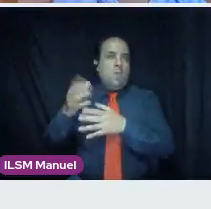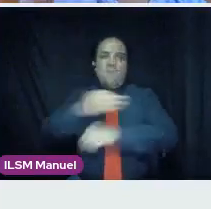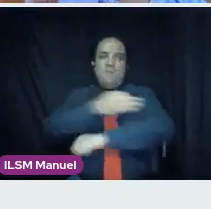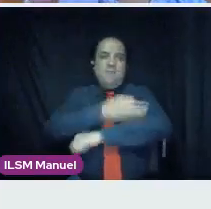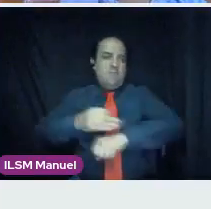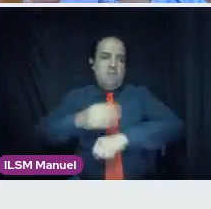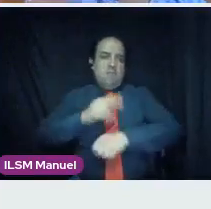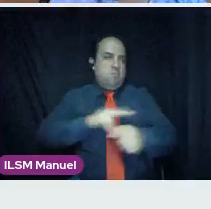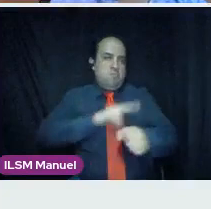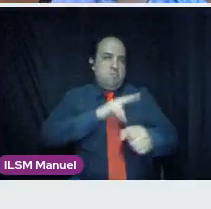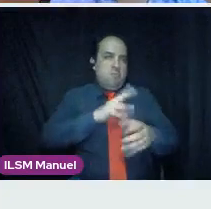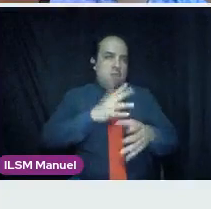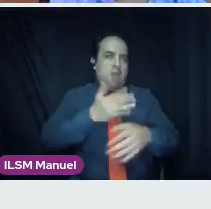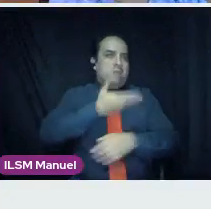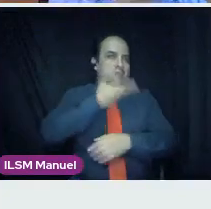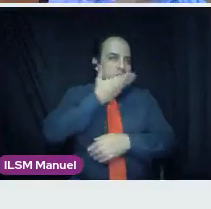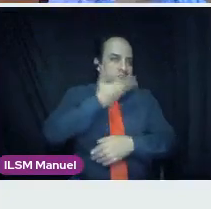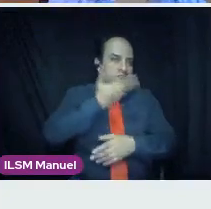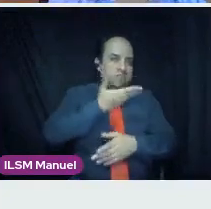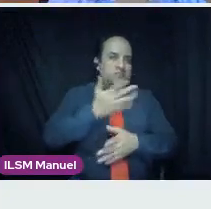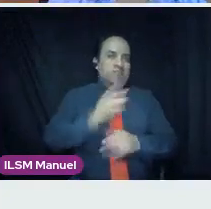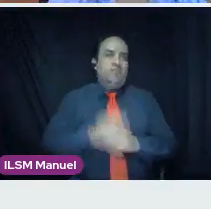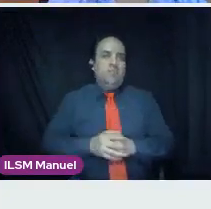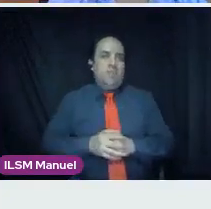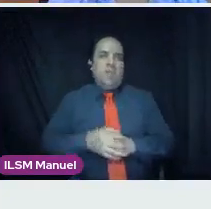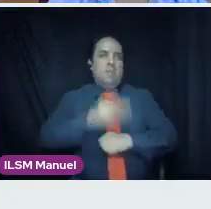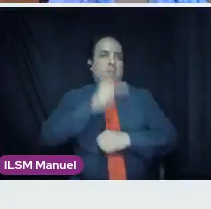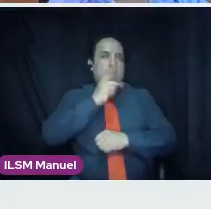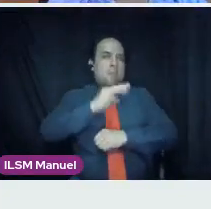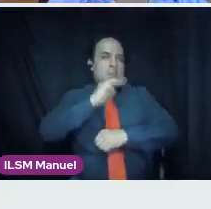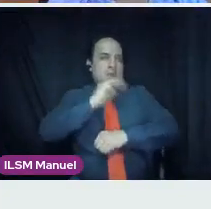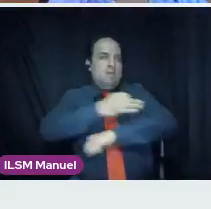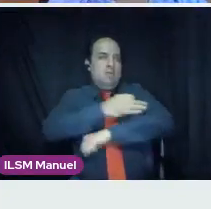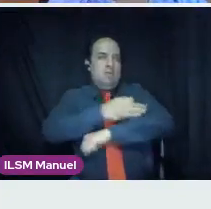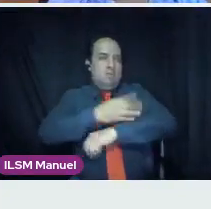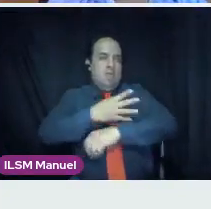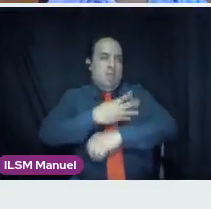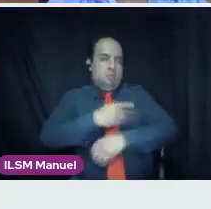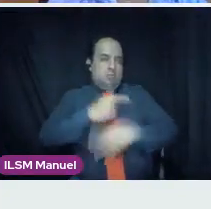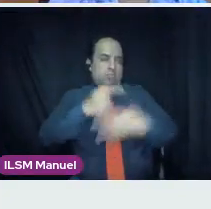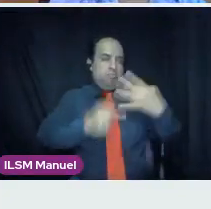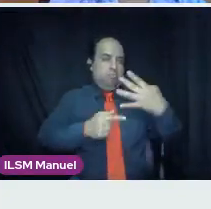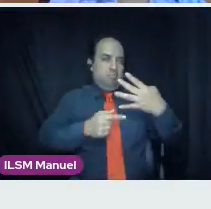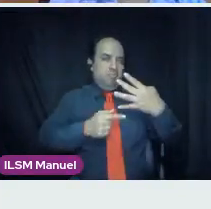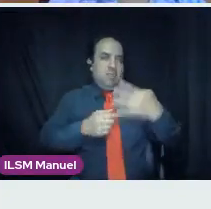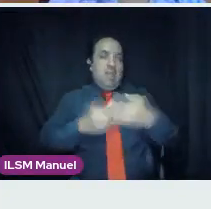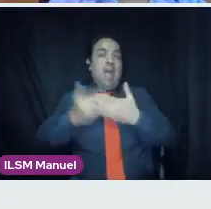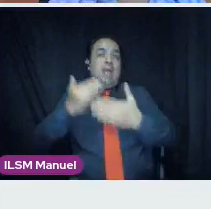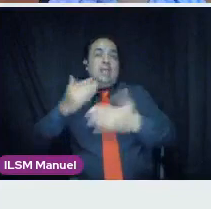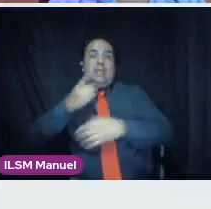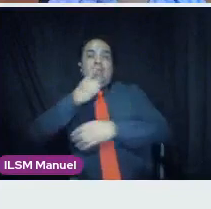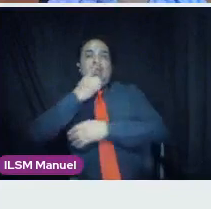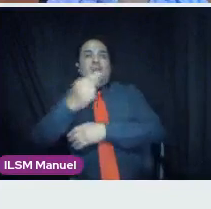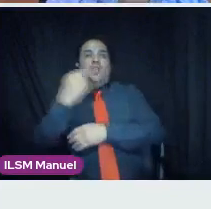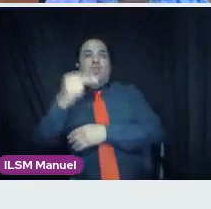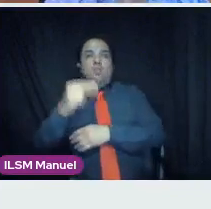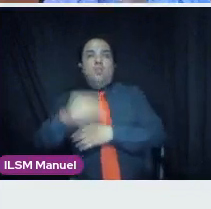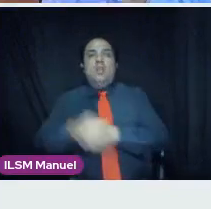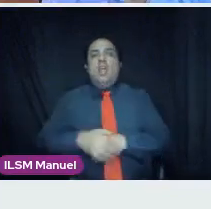o cuando las familias no son tradicionales. Y entonces en el pasado se les nombraba como disfuncionales, ¿no?